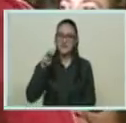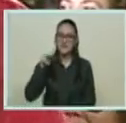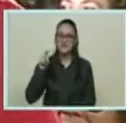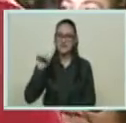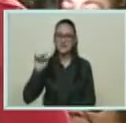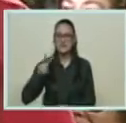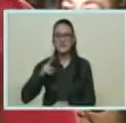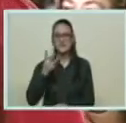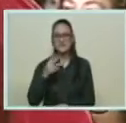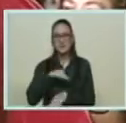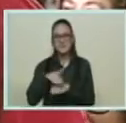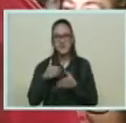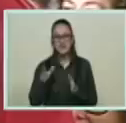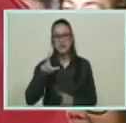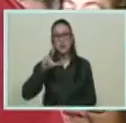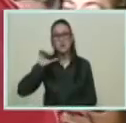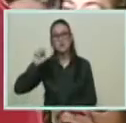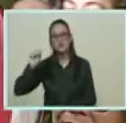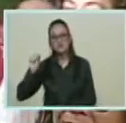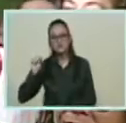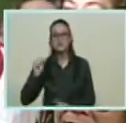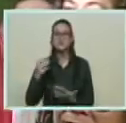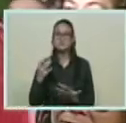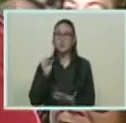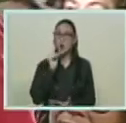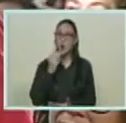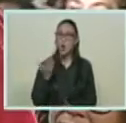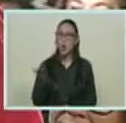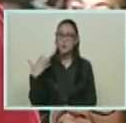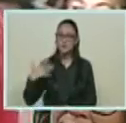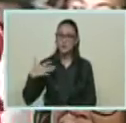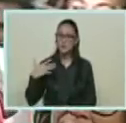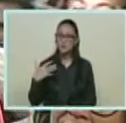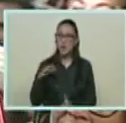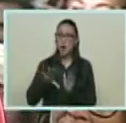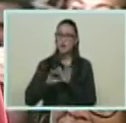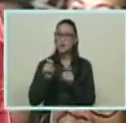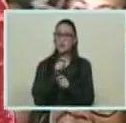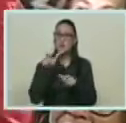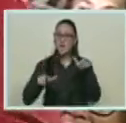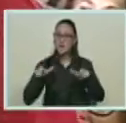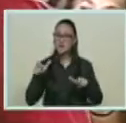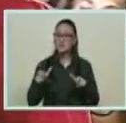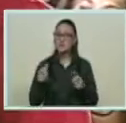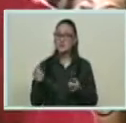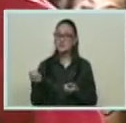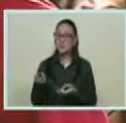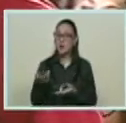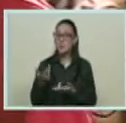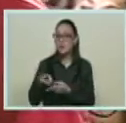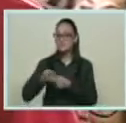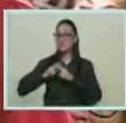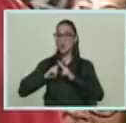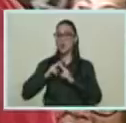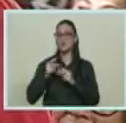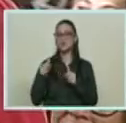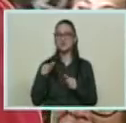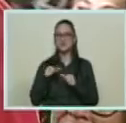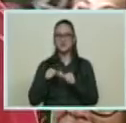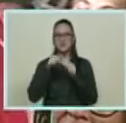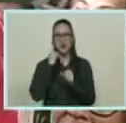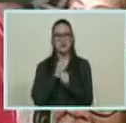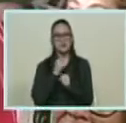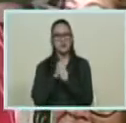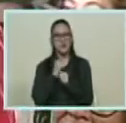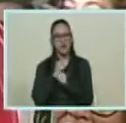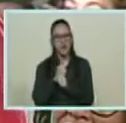es el viceministro compañero Luis Soteldo, que además es un joven que viene de la constituyente y que la constituyente nos los presta para seguir trabajando por